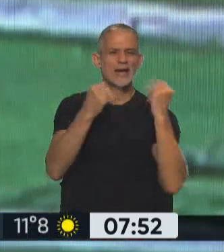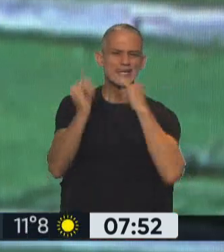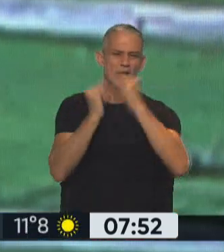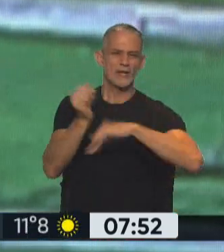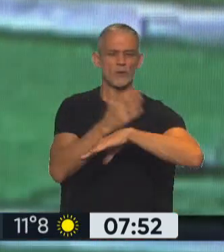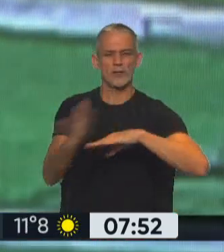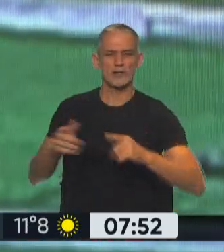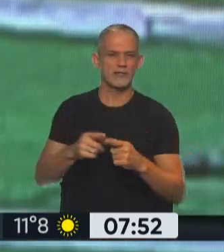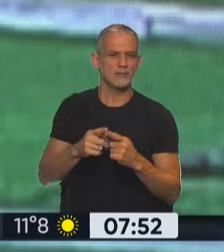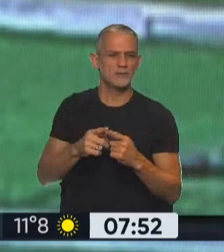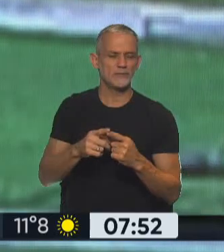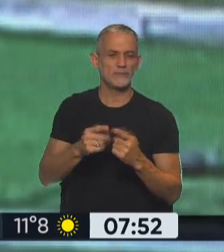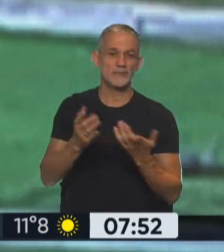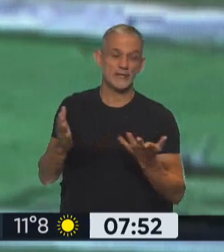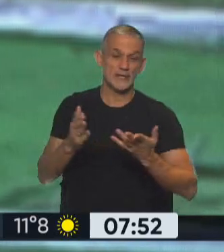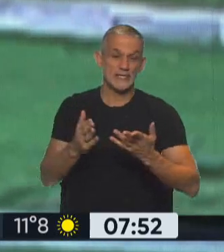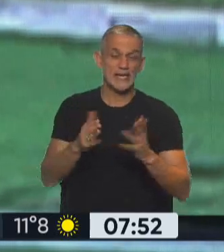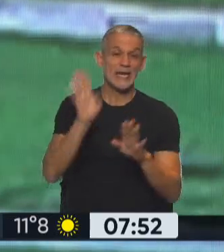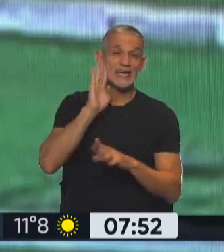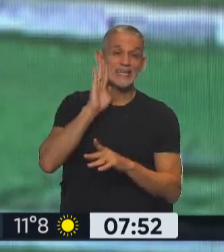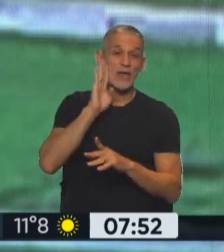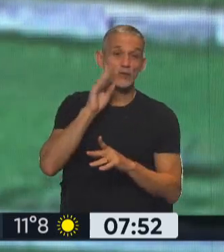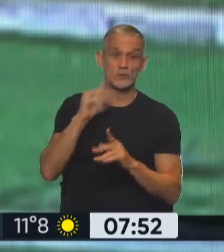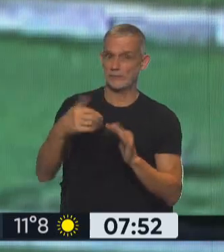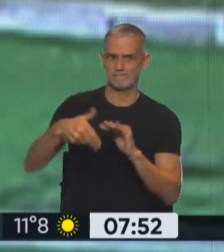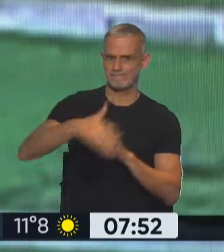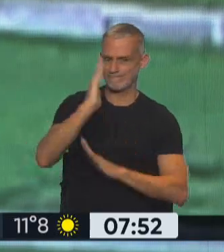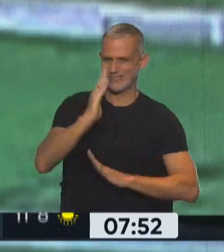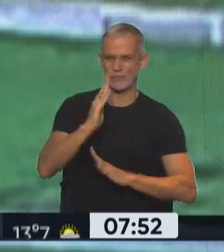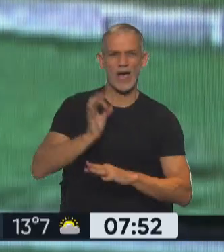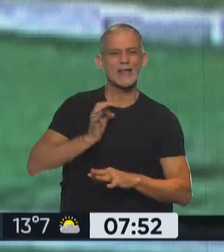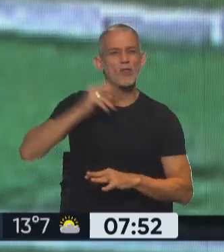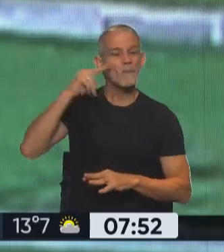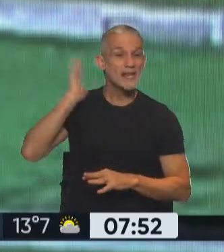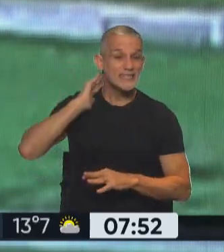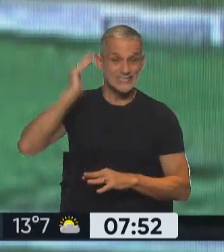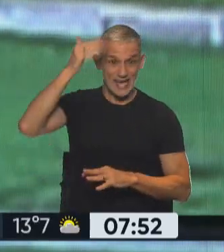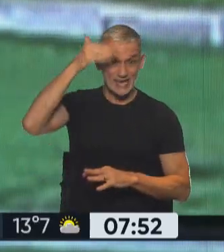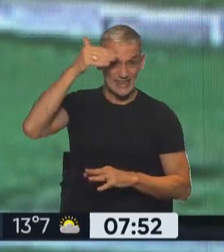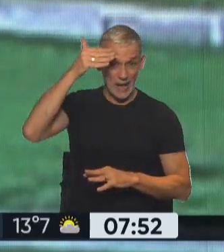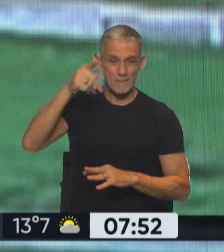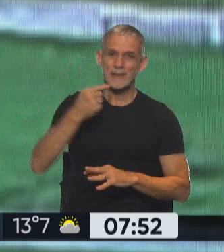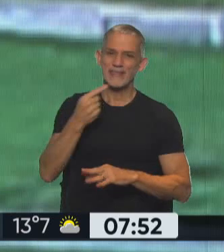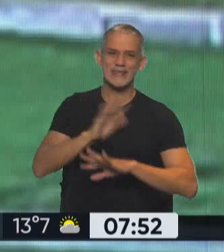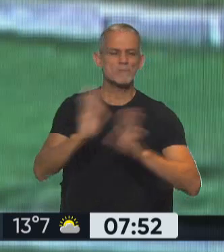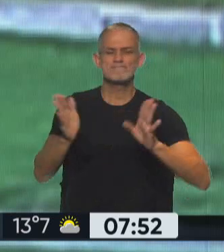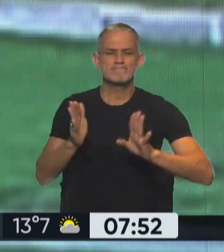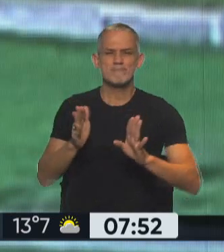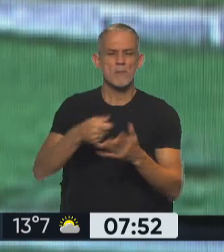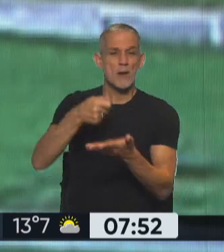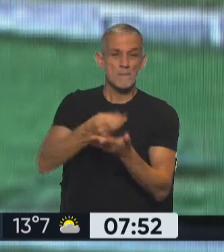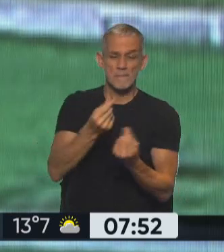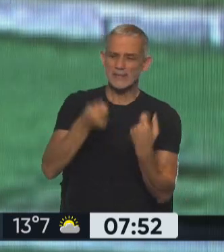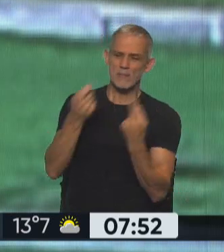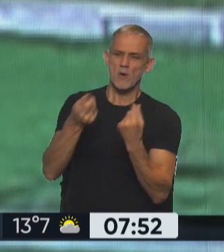por la salida de Estados Unidos de la guerra en Siria recordemos en el año 2016 Trump decidió dejar de financiar a la oposición